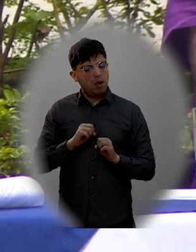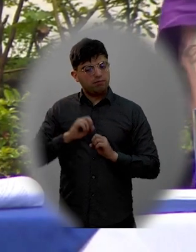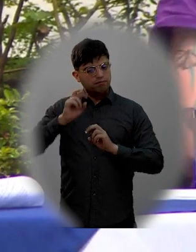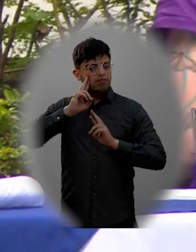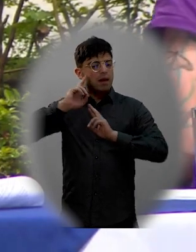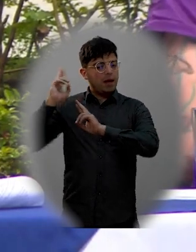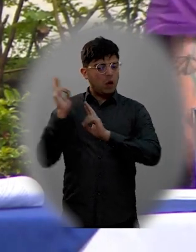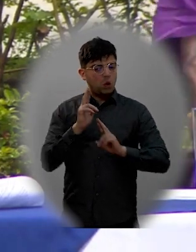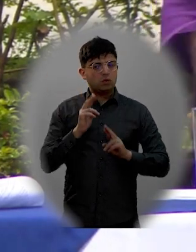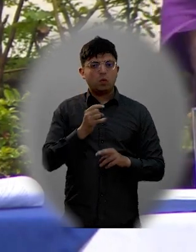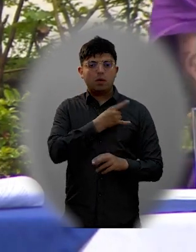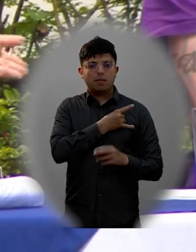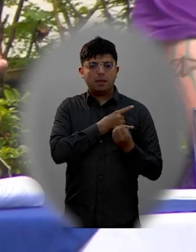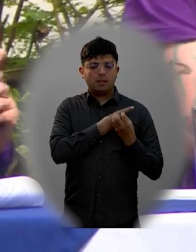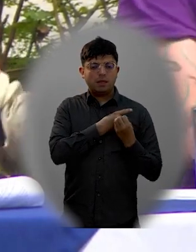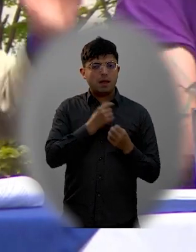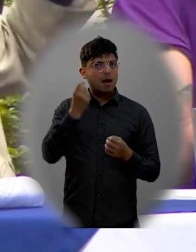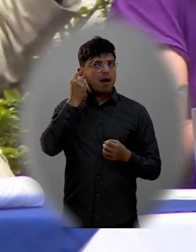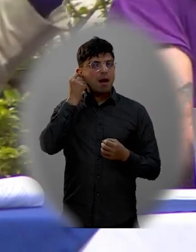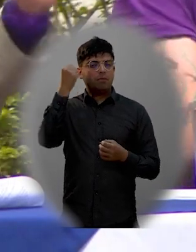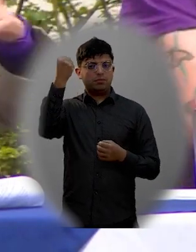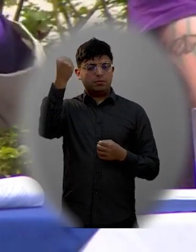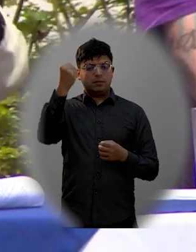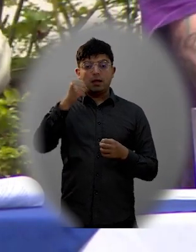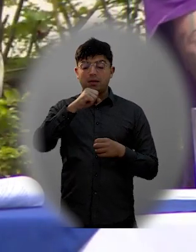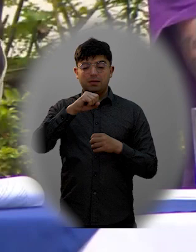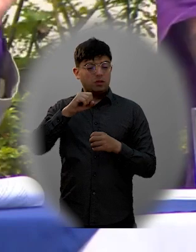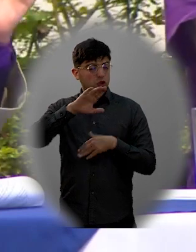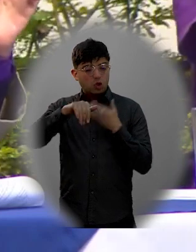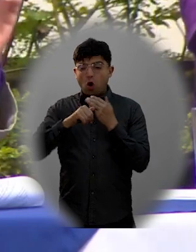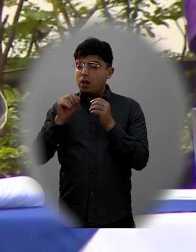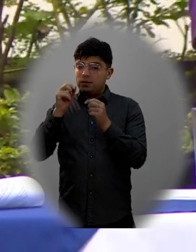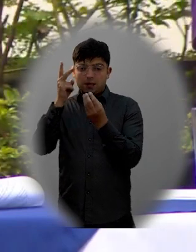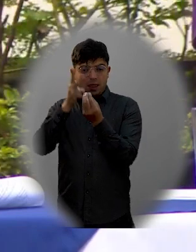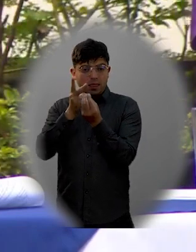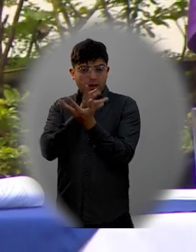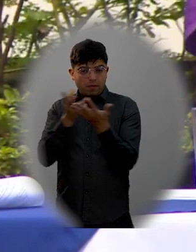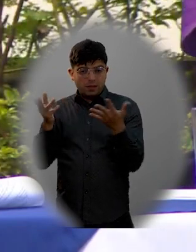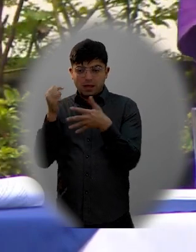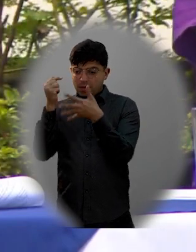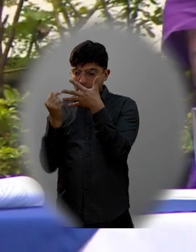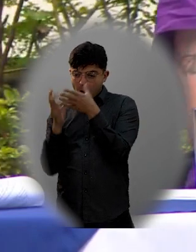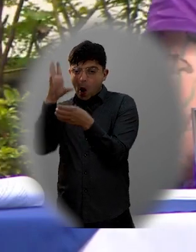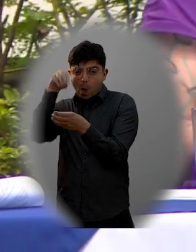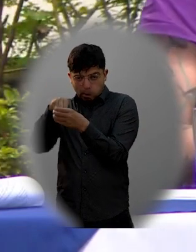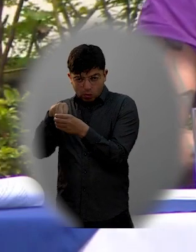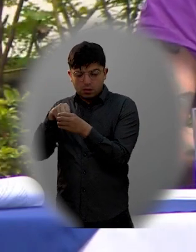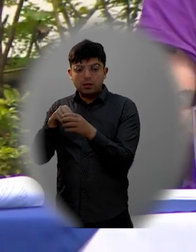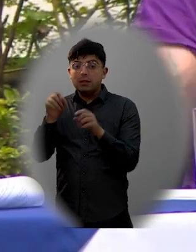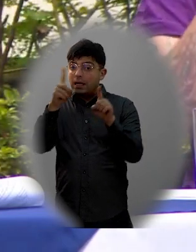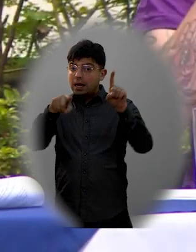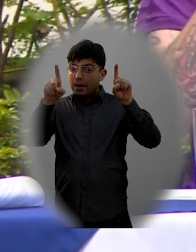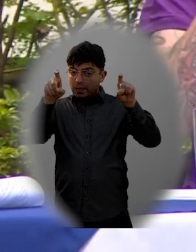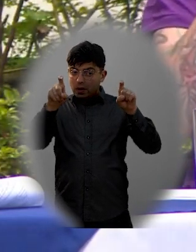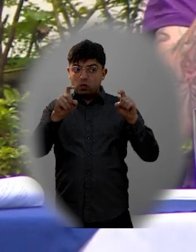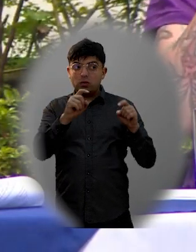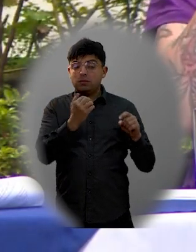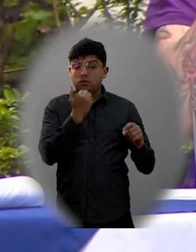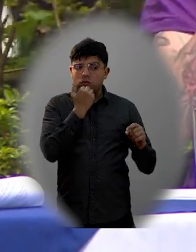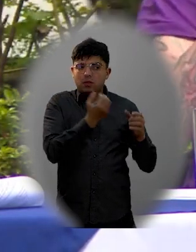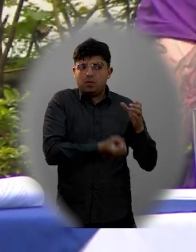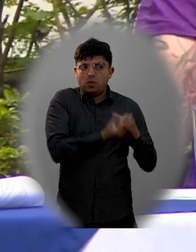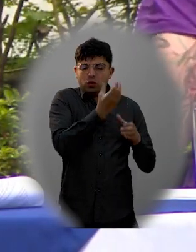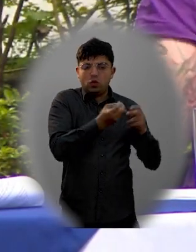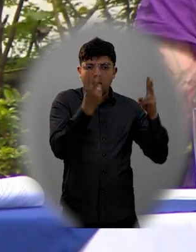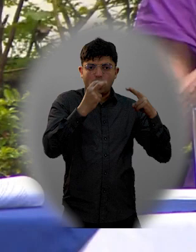una universidad feminista y con todos los feminismos y todas las diversidades? Que toque la pregunta por la producción